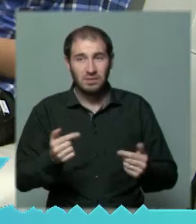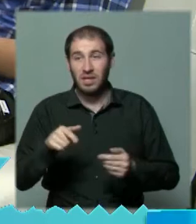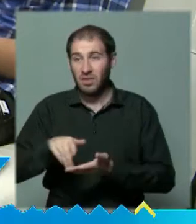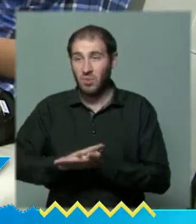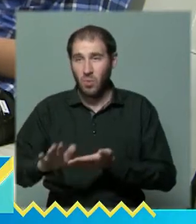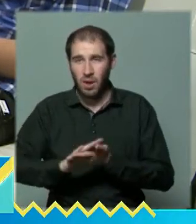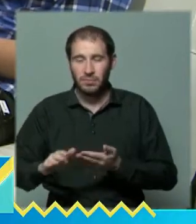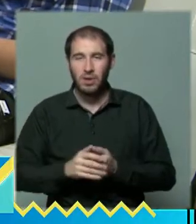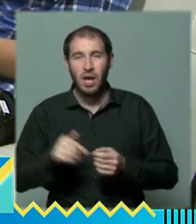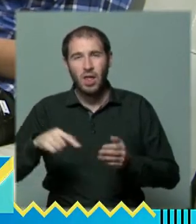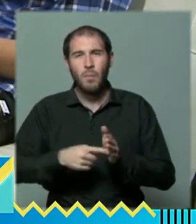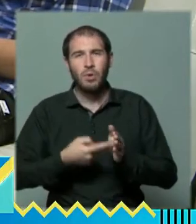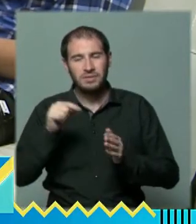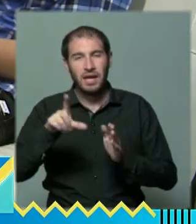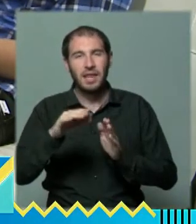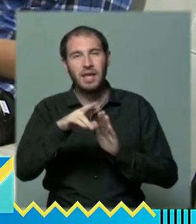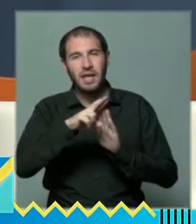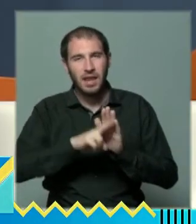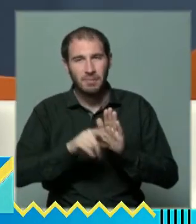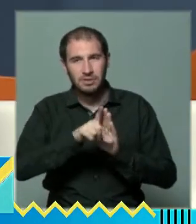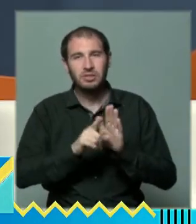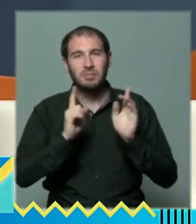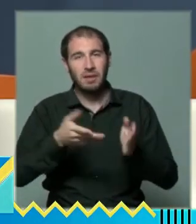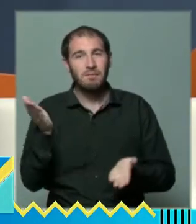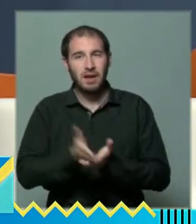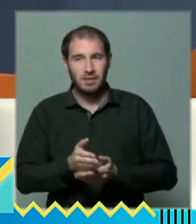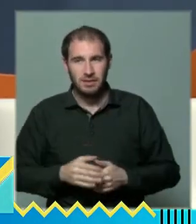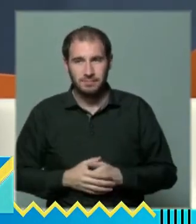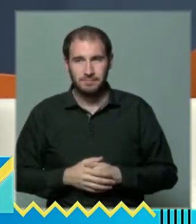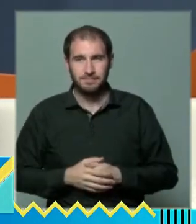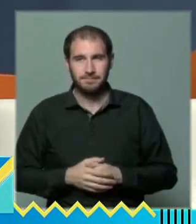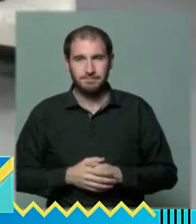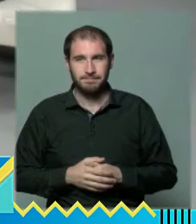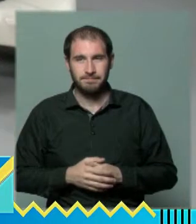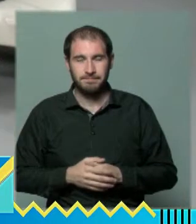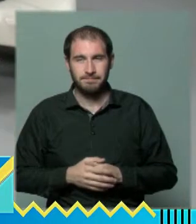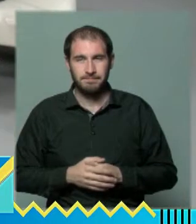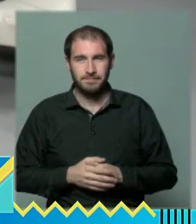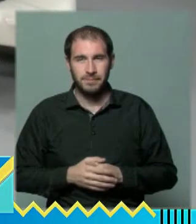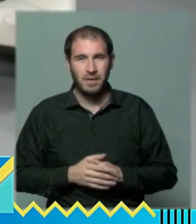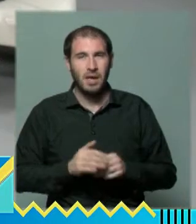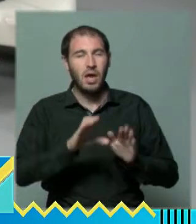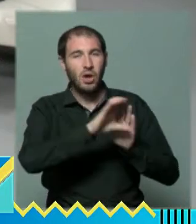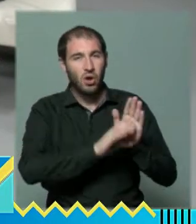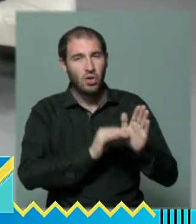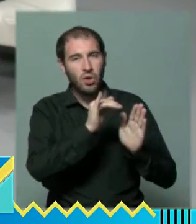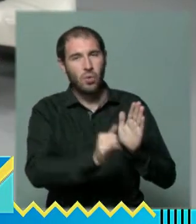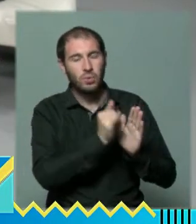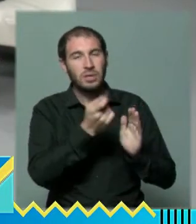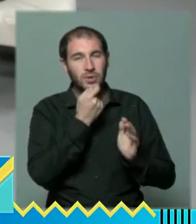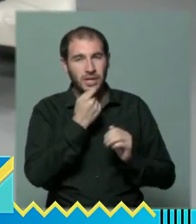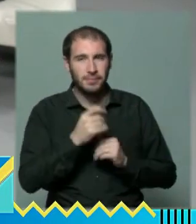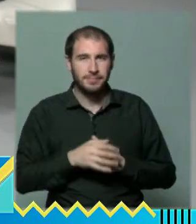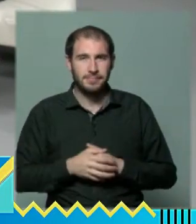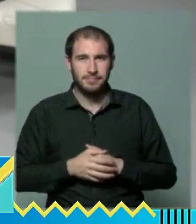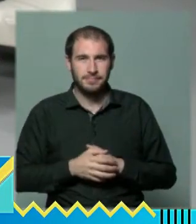digamos, ahí ahora en Buenos Aires lo han legislado, digamos, también como una falta. También en el código se habla, por ejemplo, de que cuando